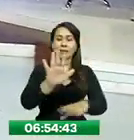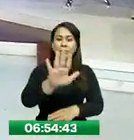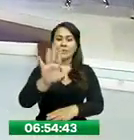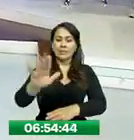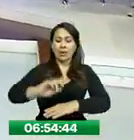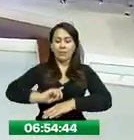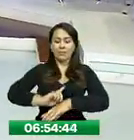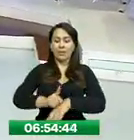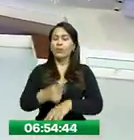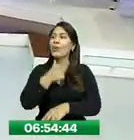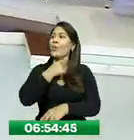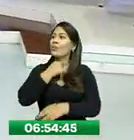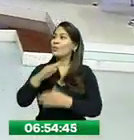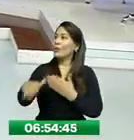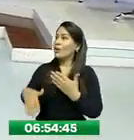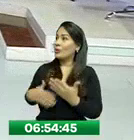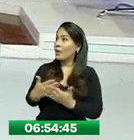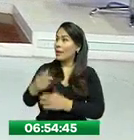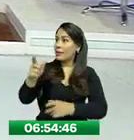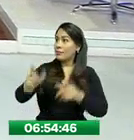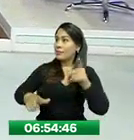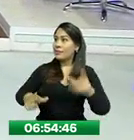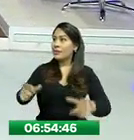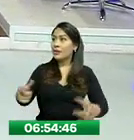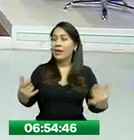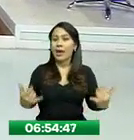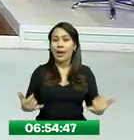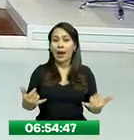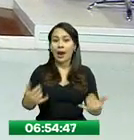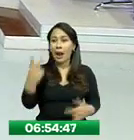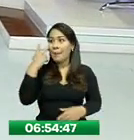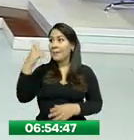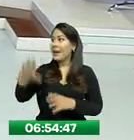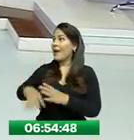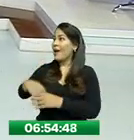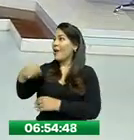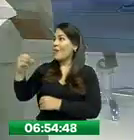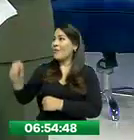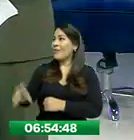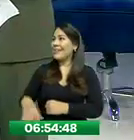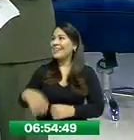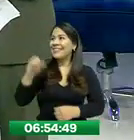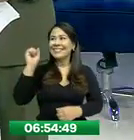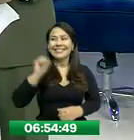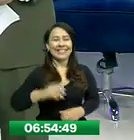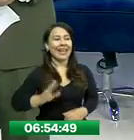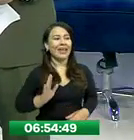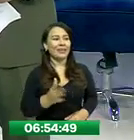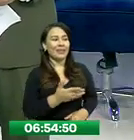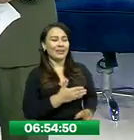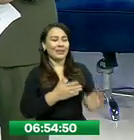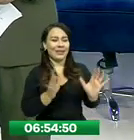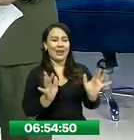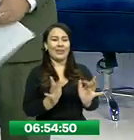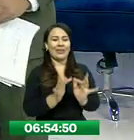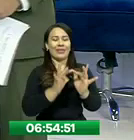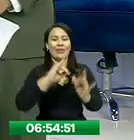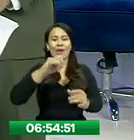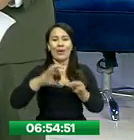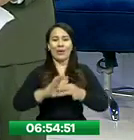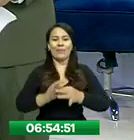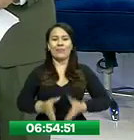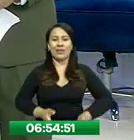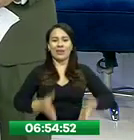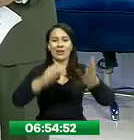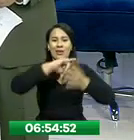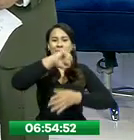55 minutos. José Luis y amables televidentes, es momento de salir de estudios. Claro que sí, para eso vamos a entrar en contacto con nuestro compañero